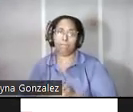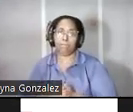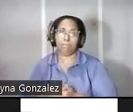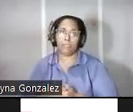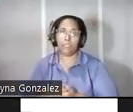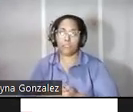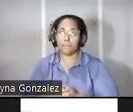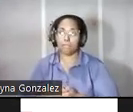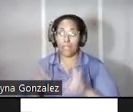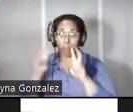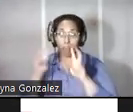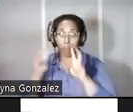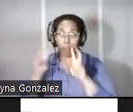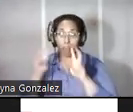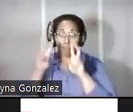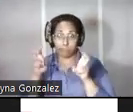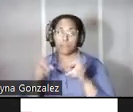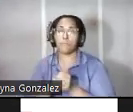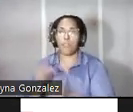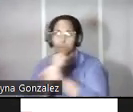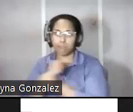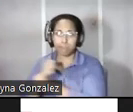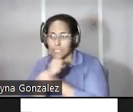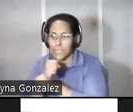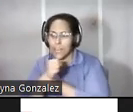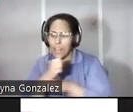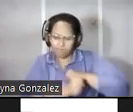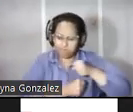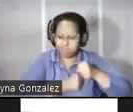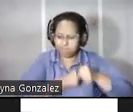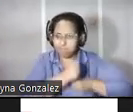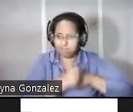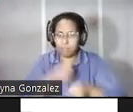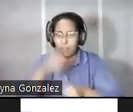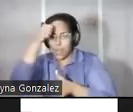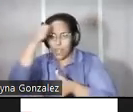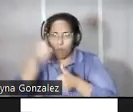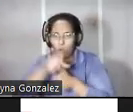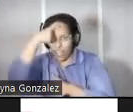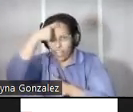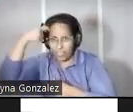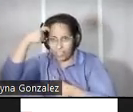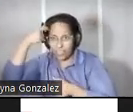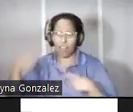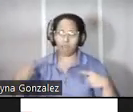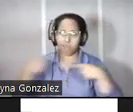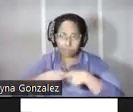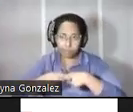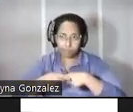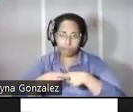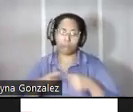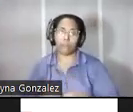estrategia deliberada, y cito, de defensa ante la angustia que recuerdos traumáticos o